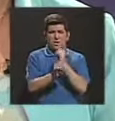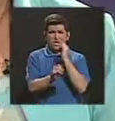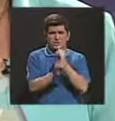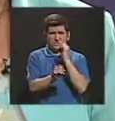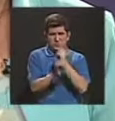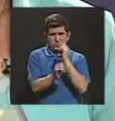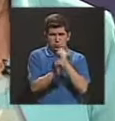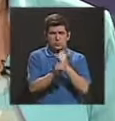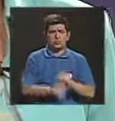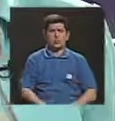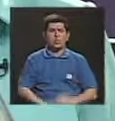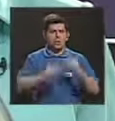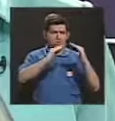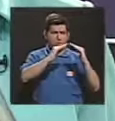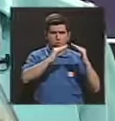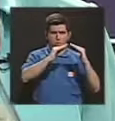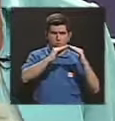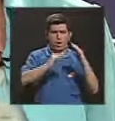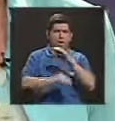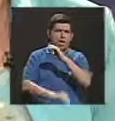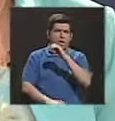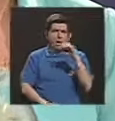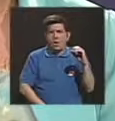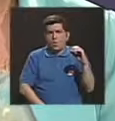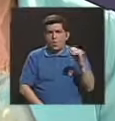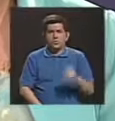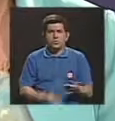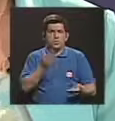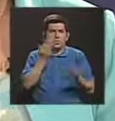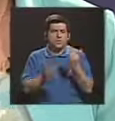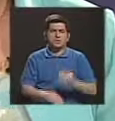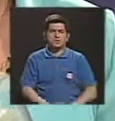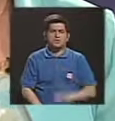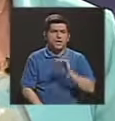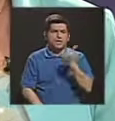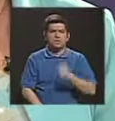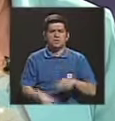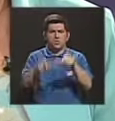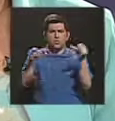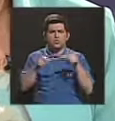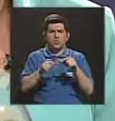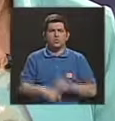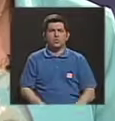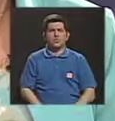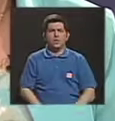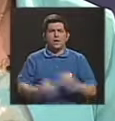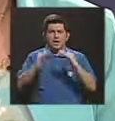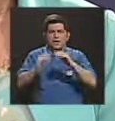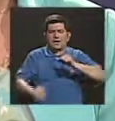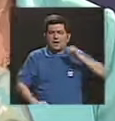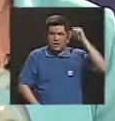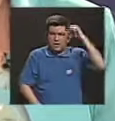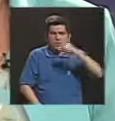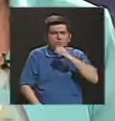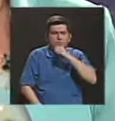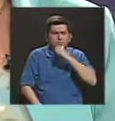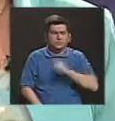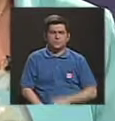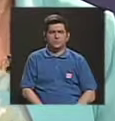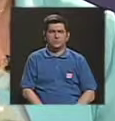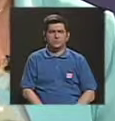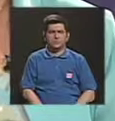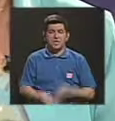institucionalizado en un hogar o en algún otro albergue, o que